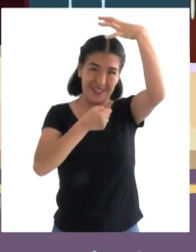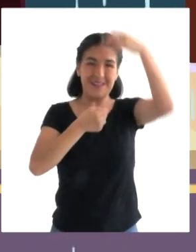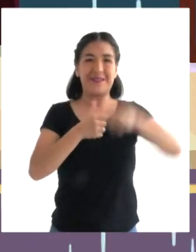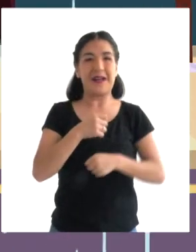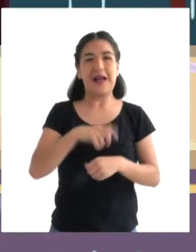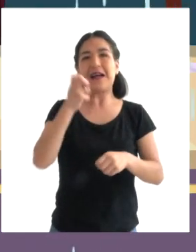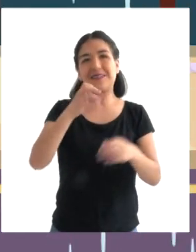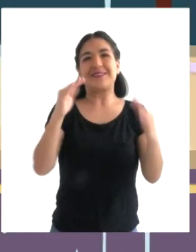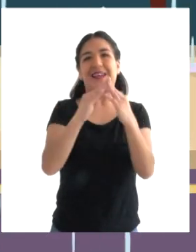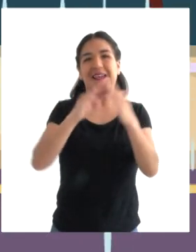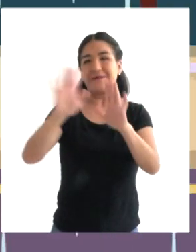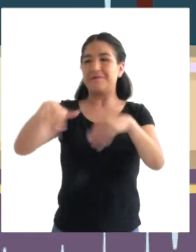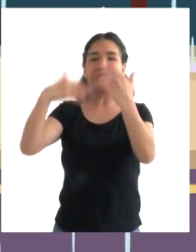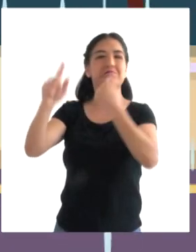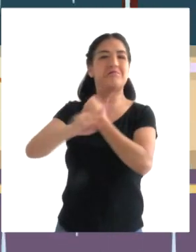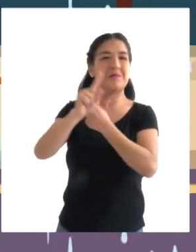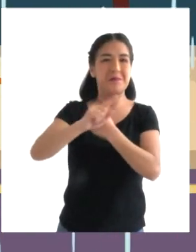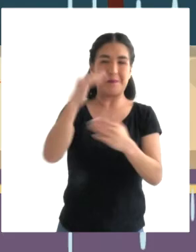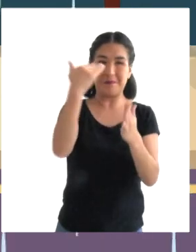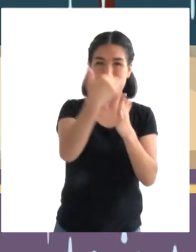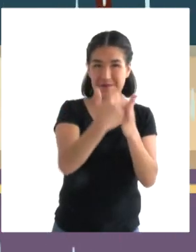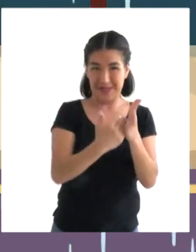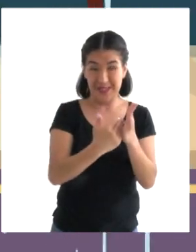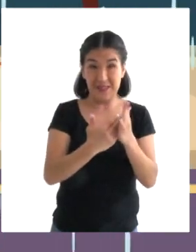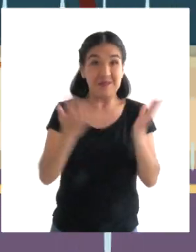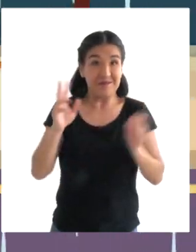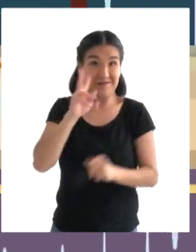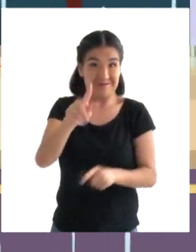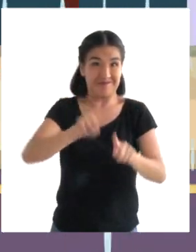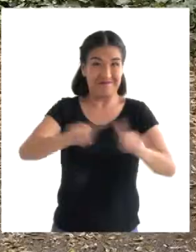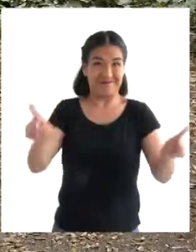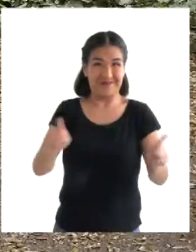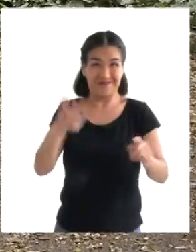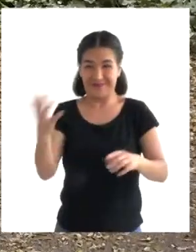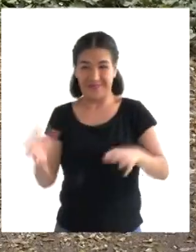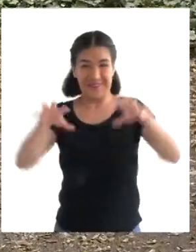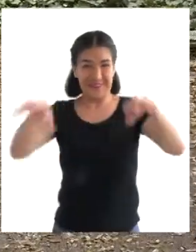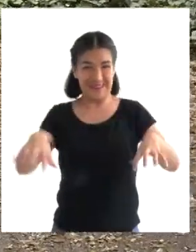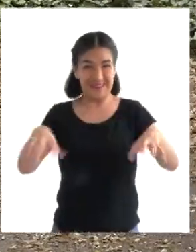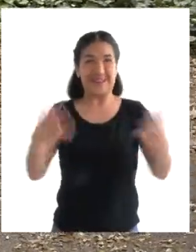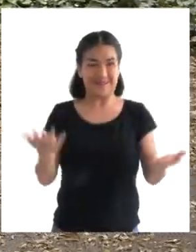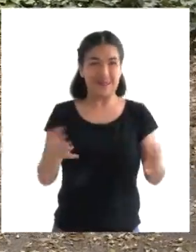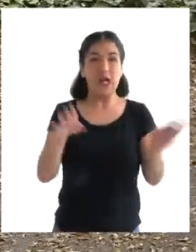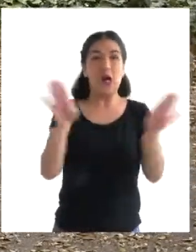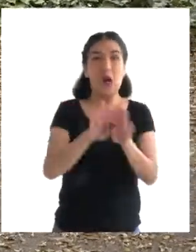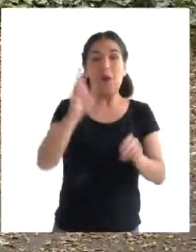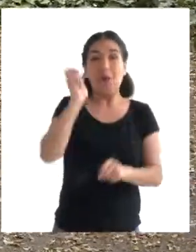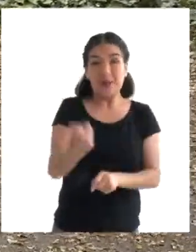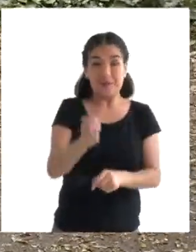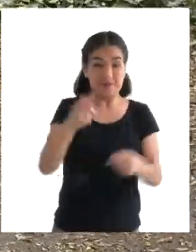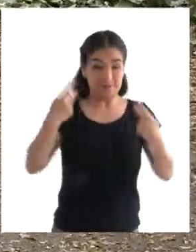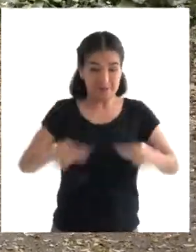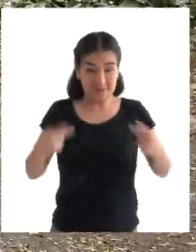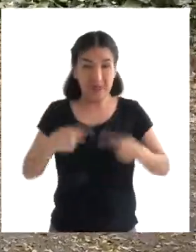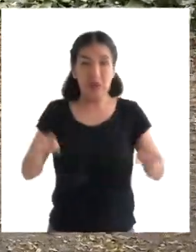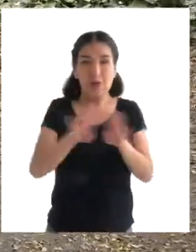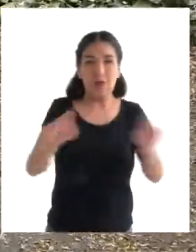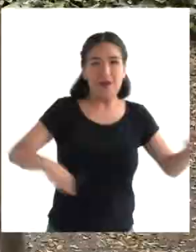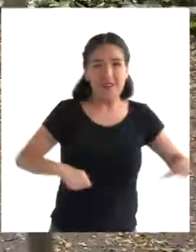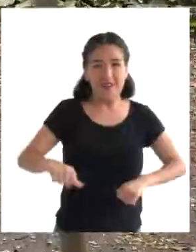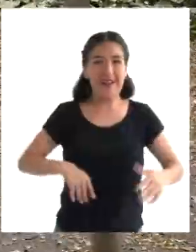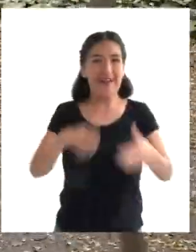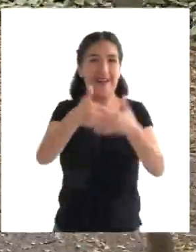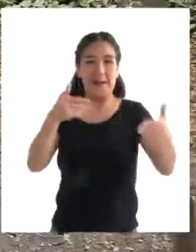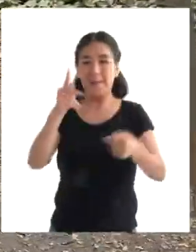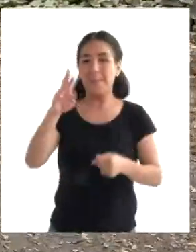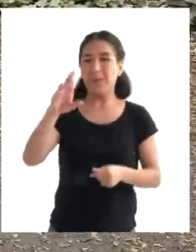sin mayor inconveniente. ¿Ves la diferencia? Ser una persona proactiva puede ayudar en objetivos tan pequeños